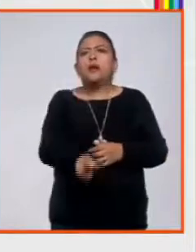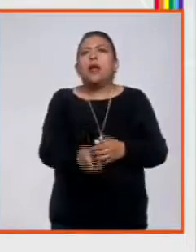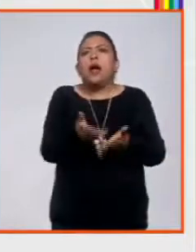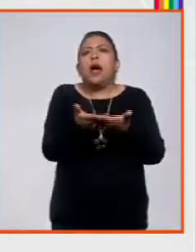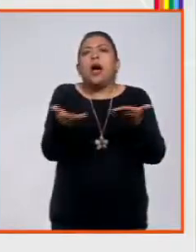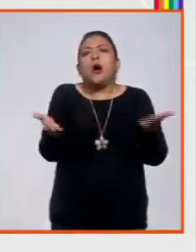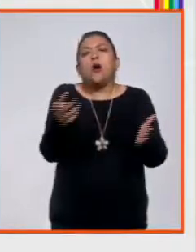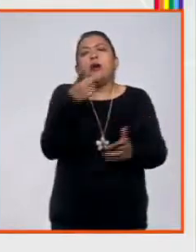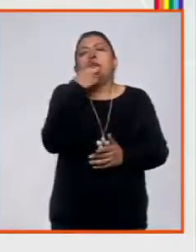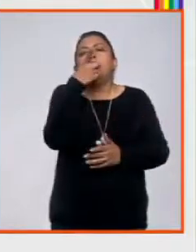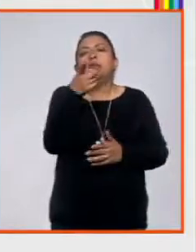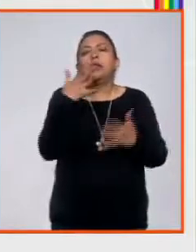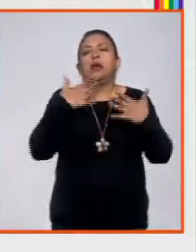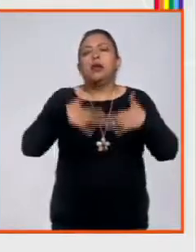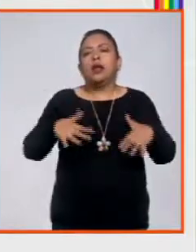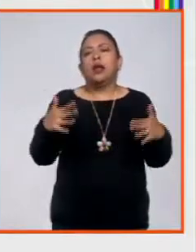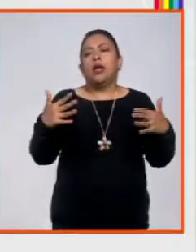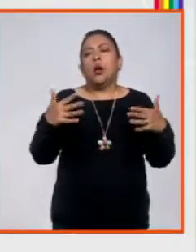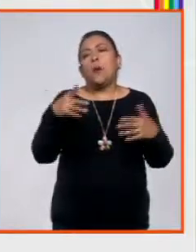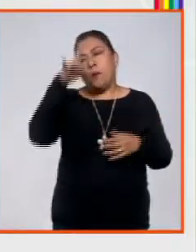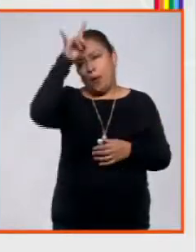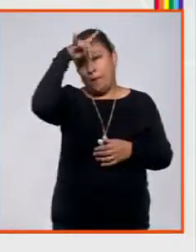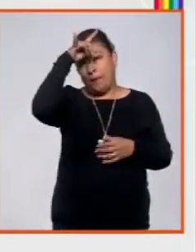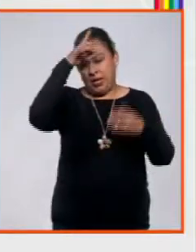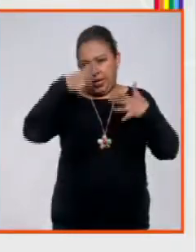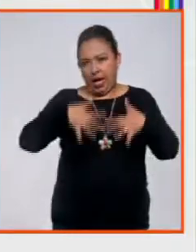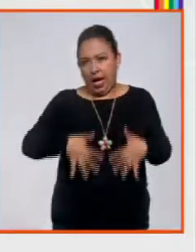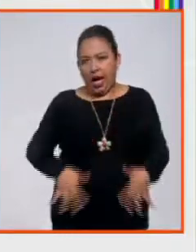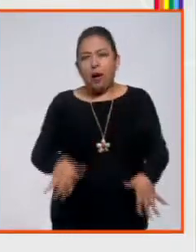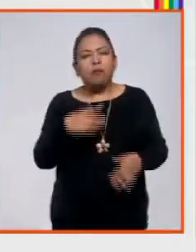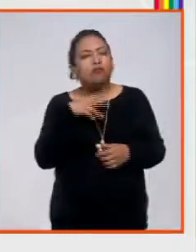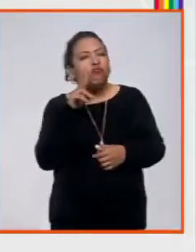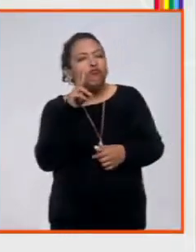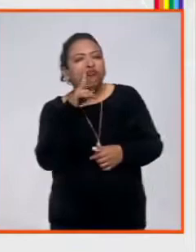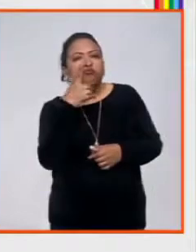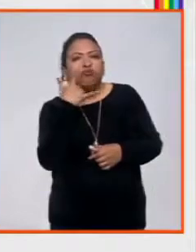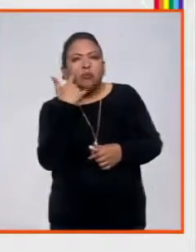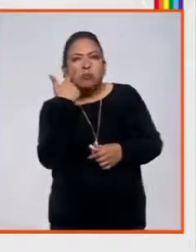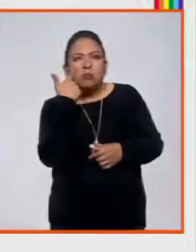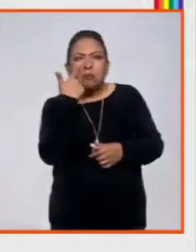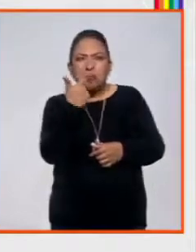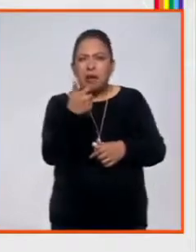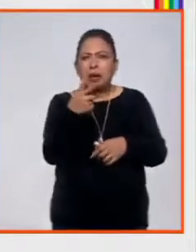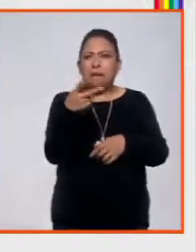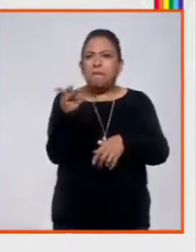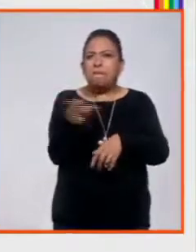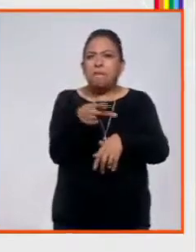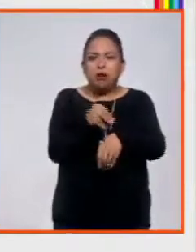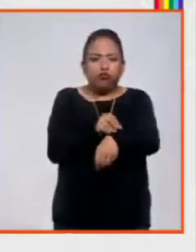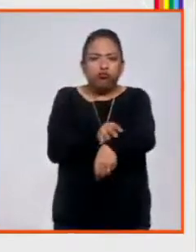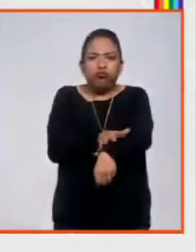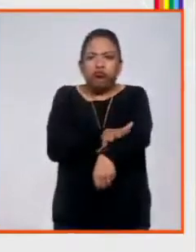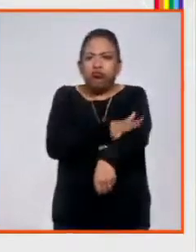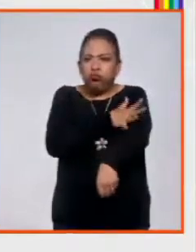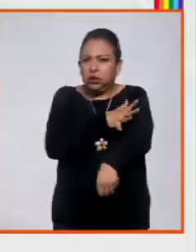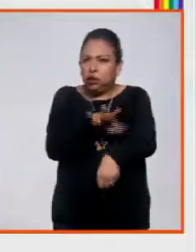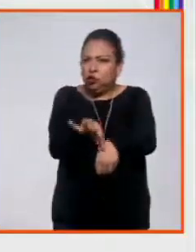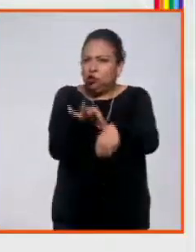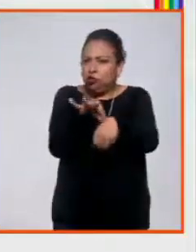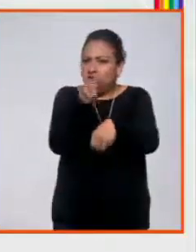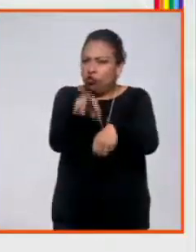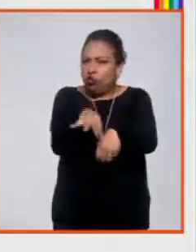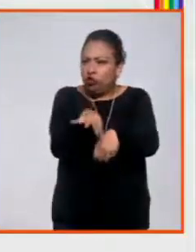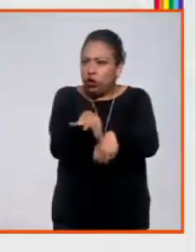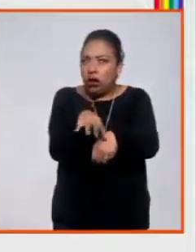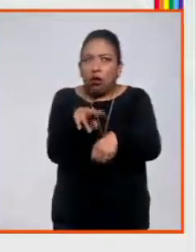lo que llamaríamos un camisón y ahora la observa y ve que tiene pelillos en las piernas y que es de carne y hueso